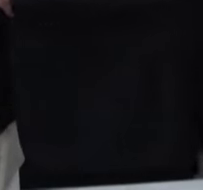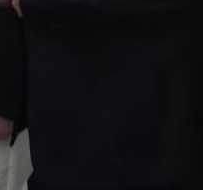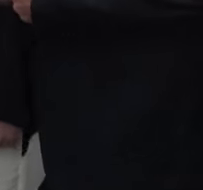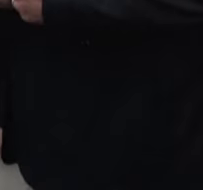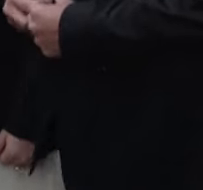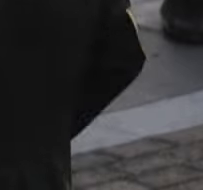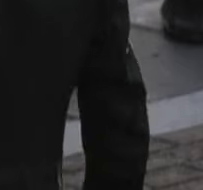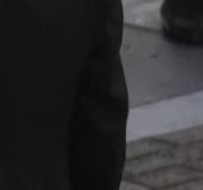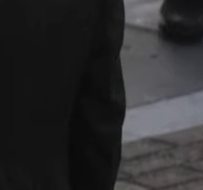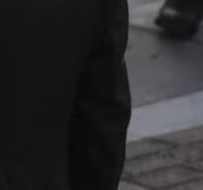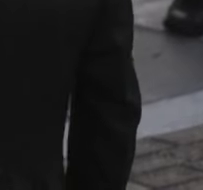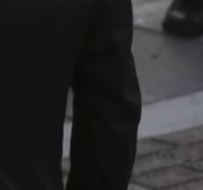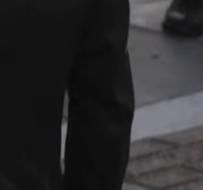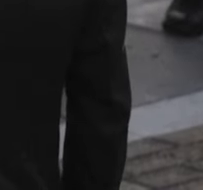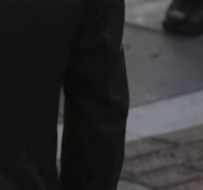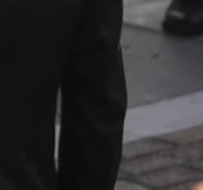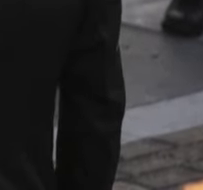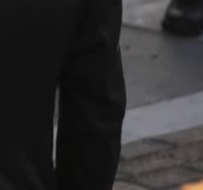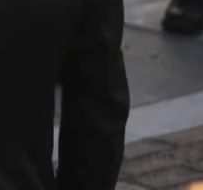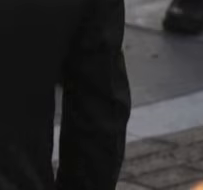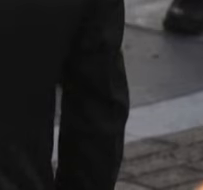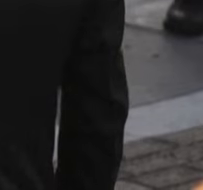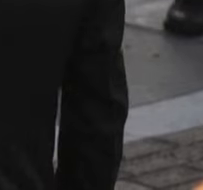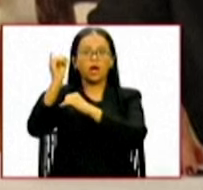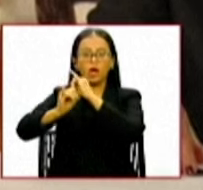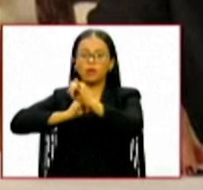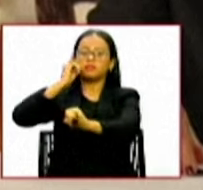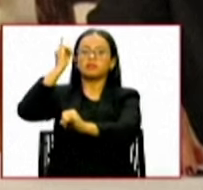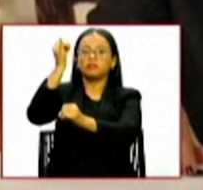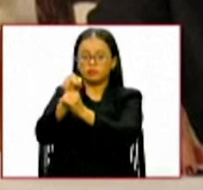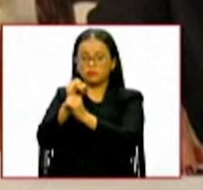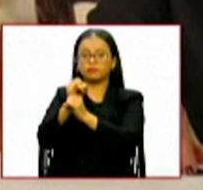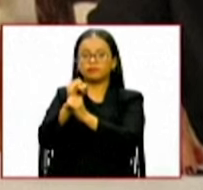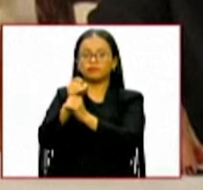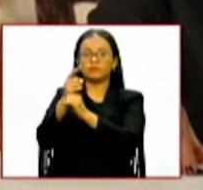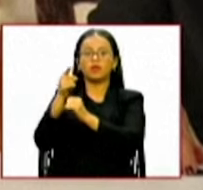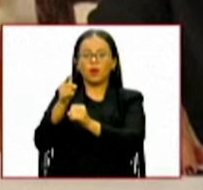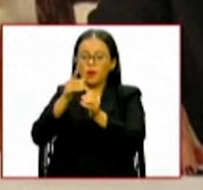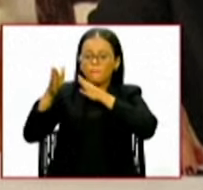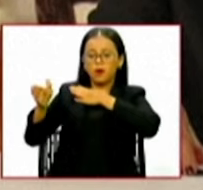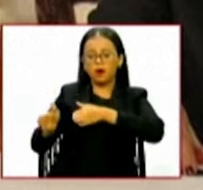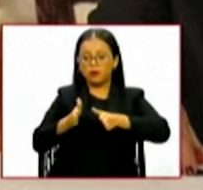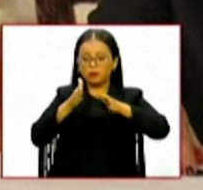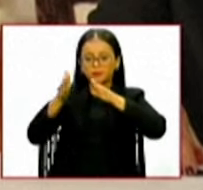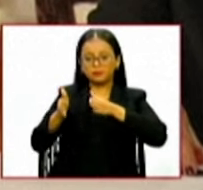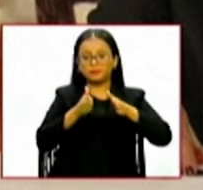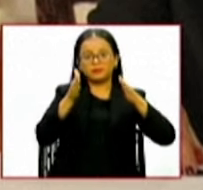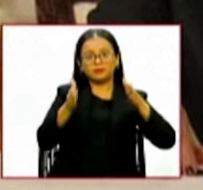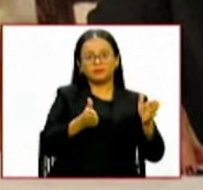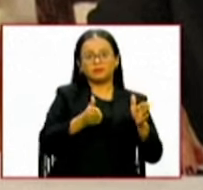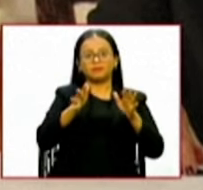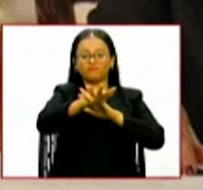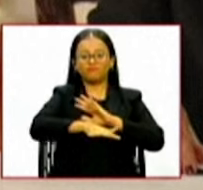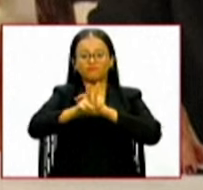usara contra militares que le son leales y facilitara un intento de golpe de estado se están reorganizando en nuestro país